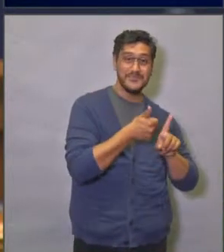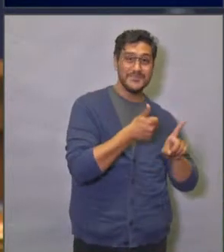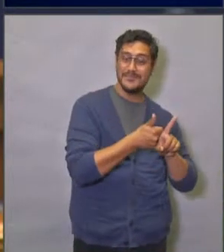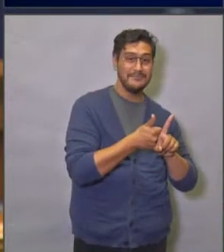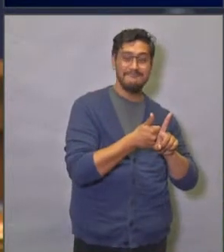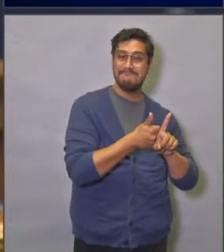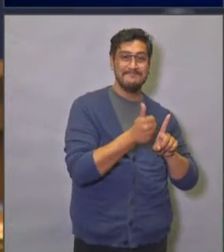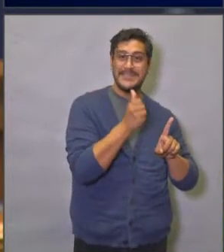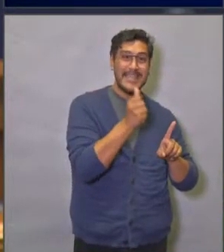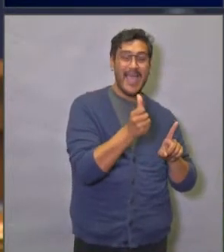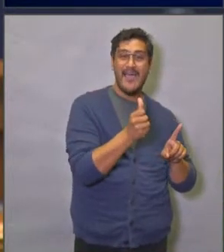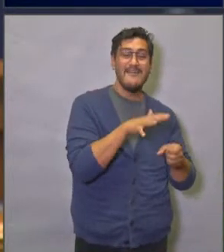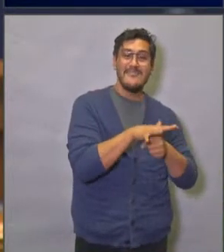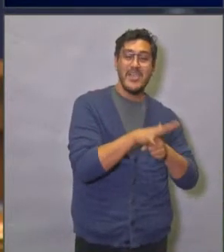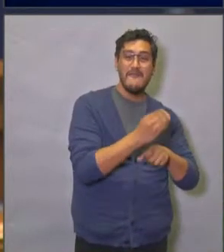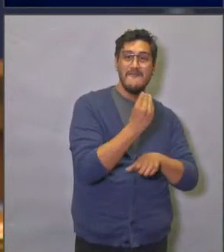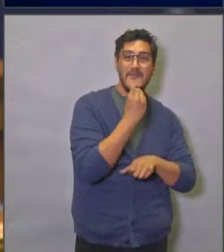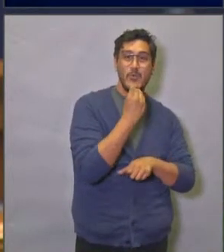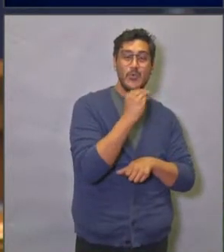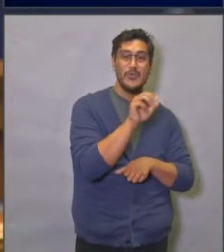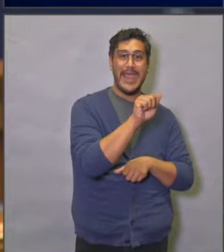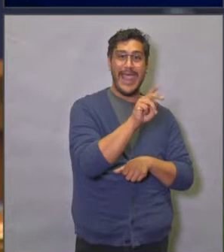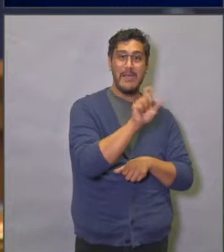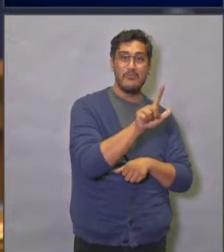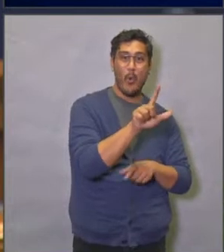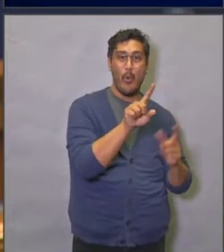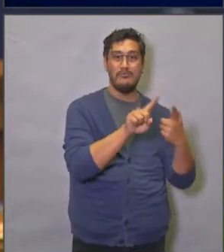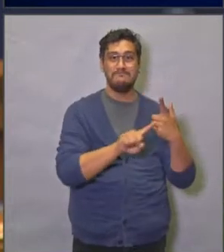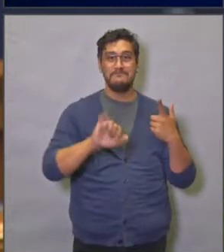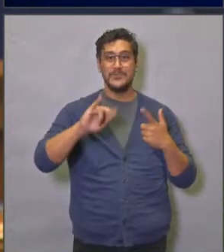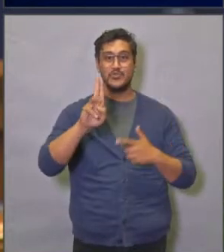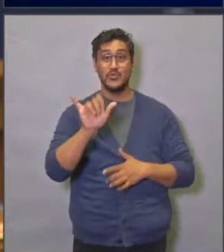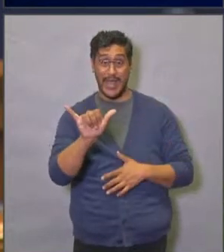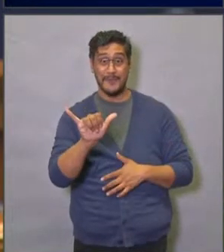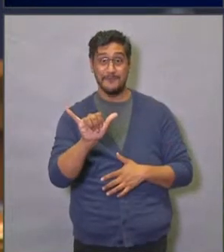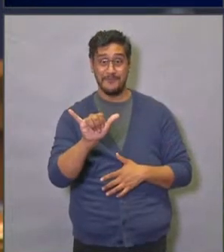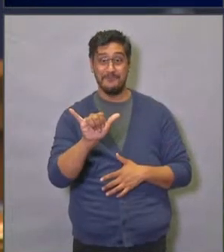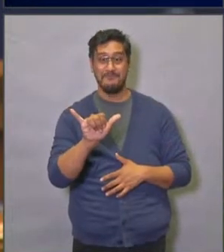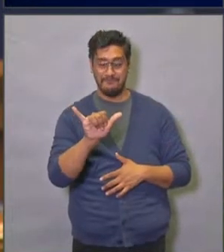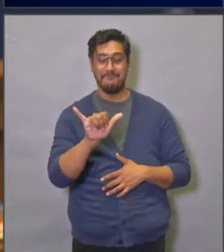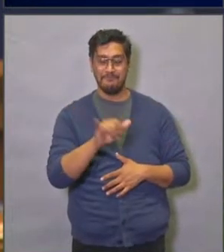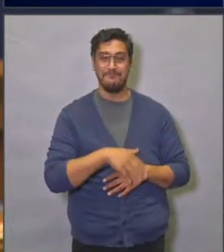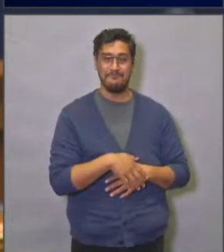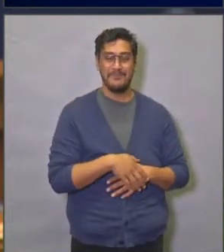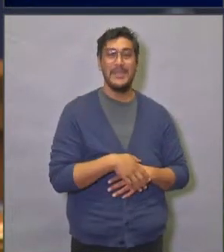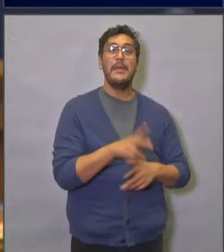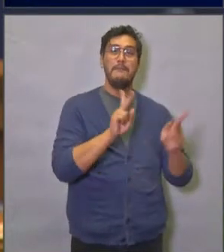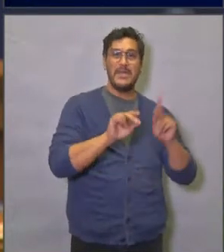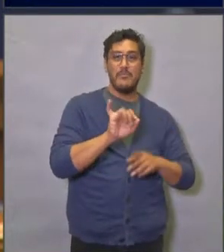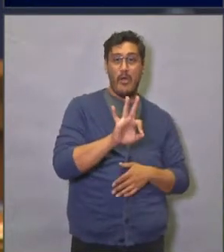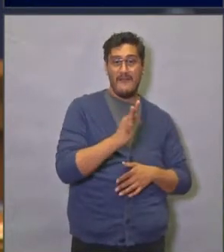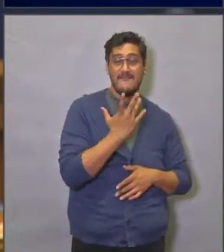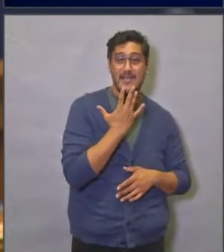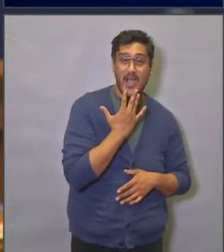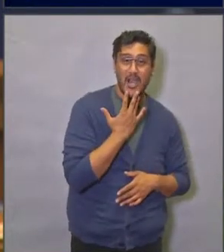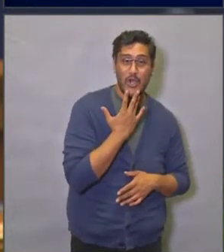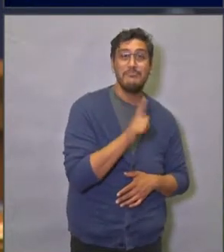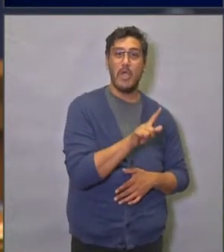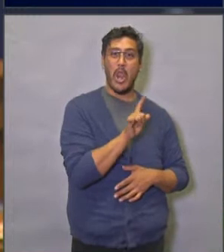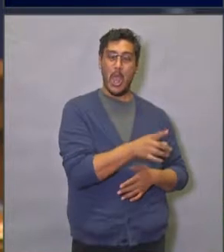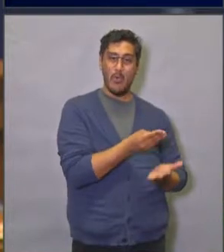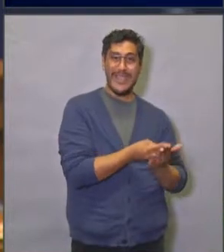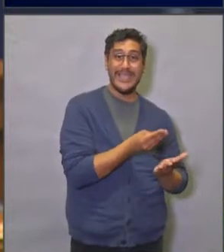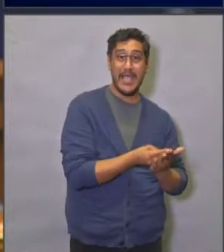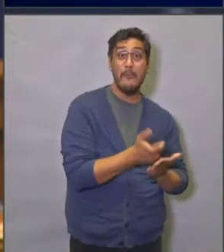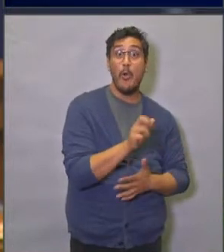de abril y julio son de bajos recursos, mujeres, latinos, africanoamericanos y de 18